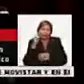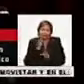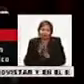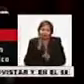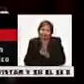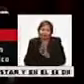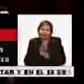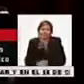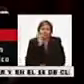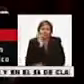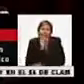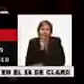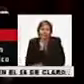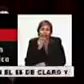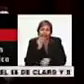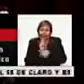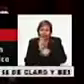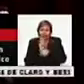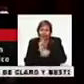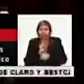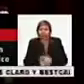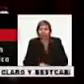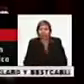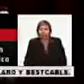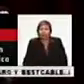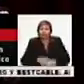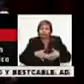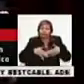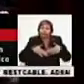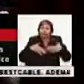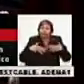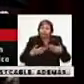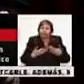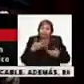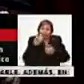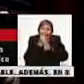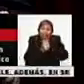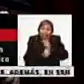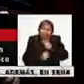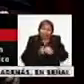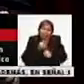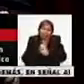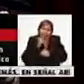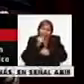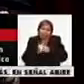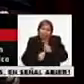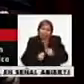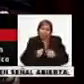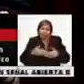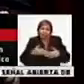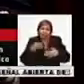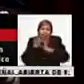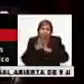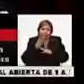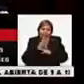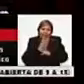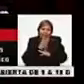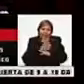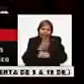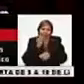la docencia de este gigante, la que pudo durante muchos años ir construyendo